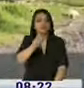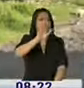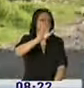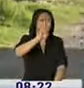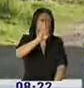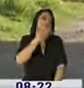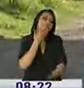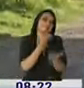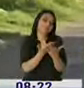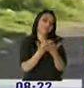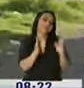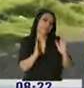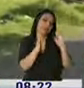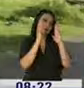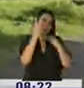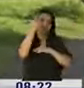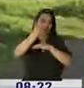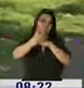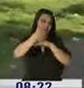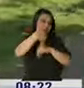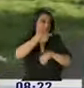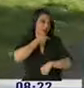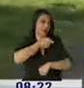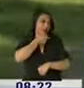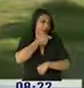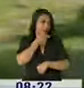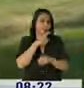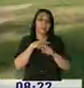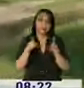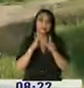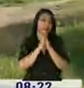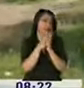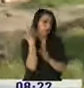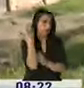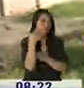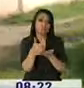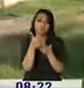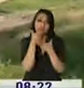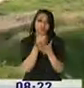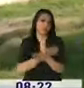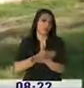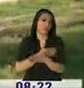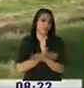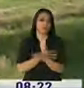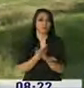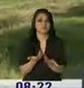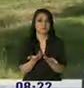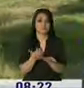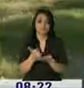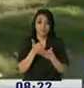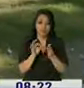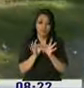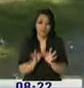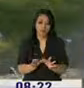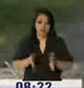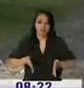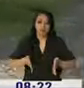hacer el pedido al señor alcalde que nos ayude con la mejoramiento de la calle, ya que en esta